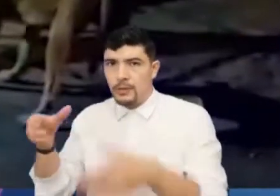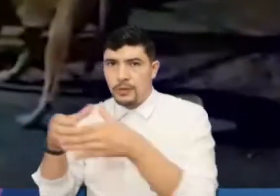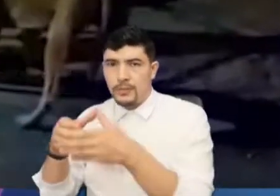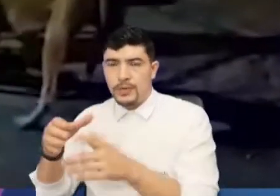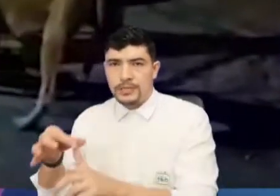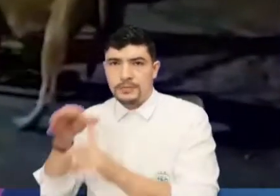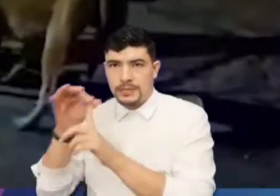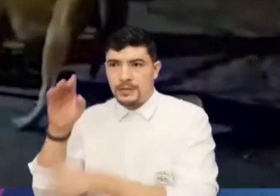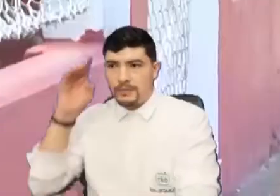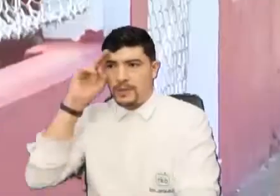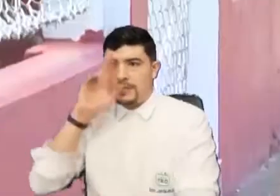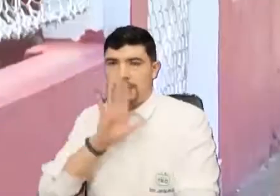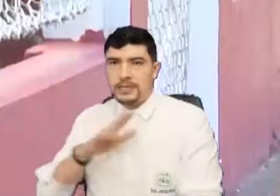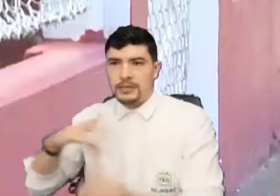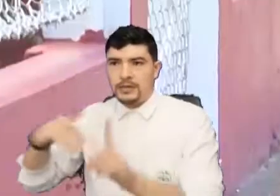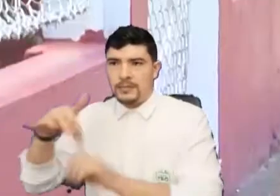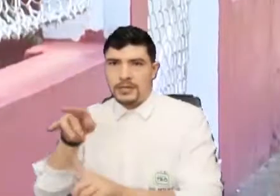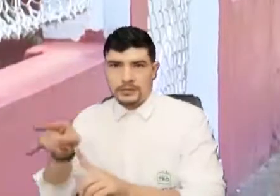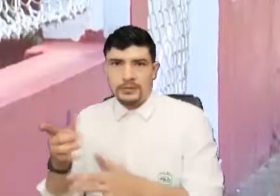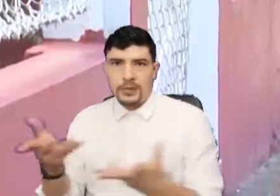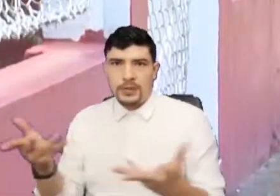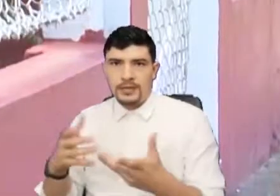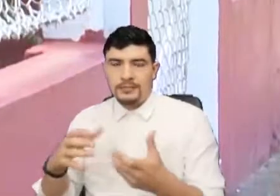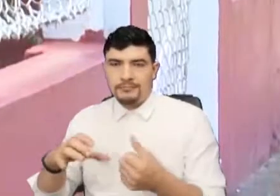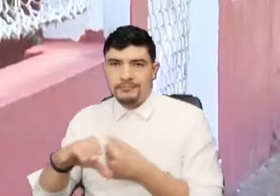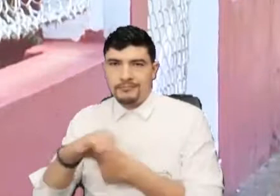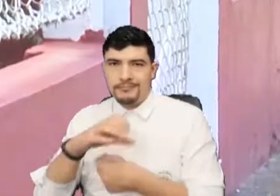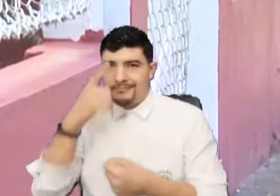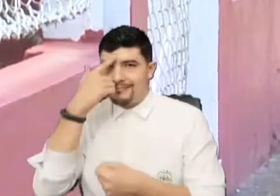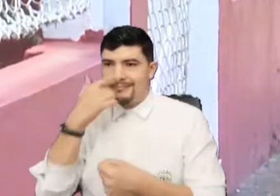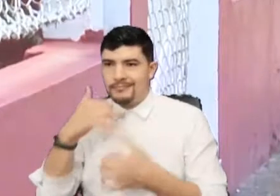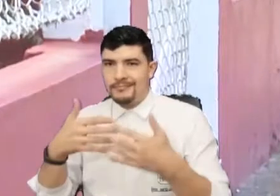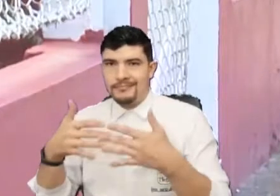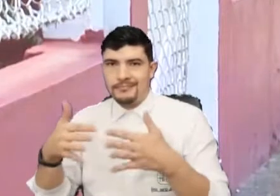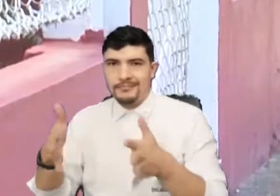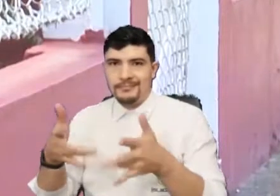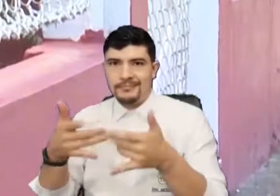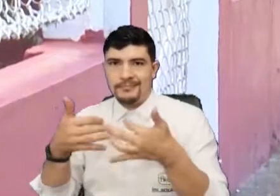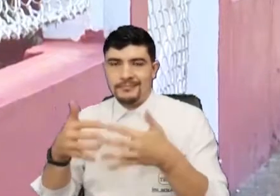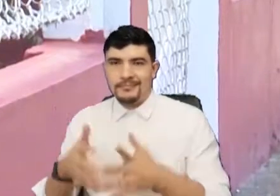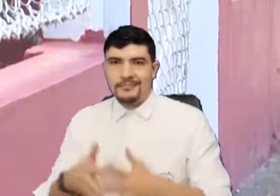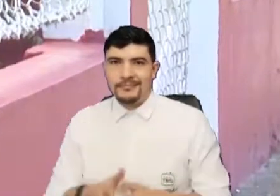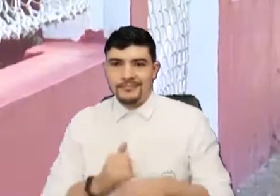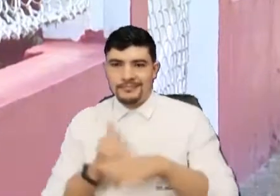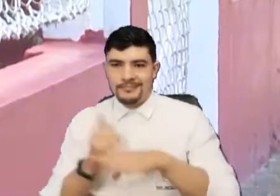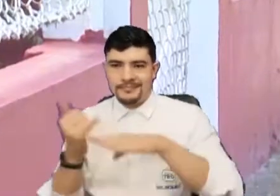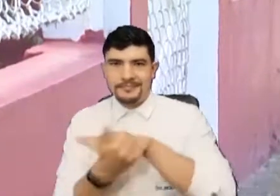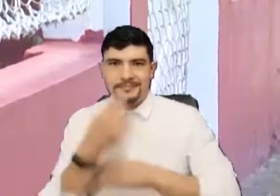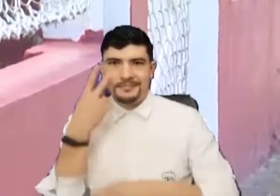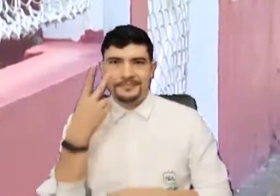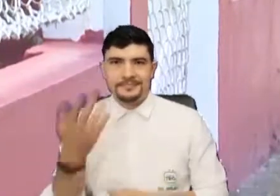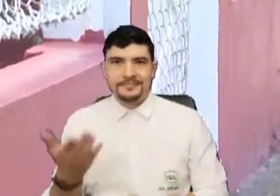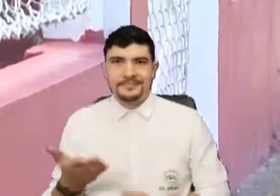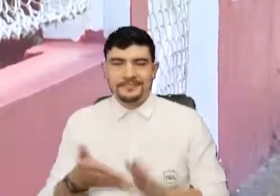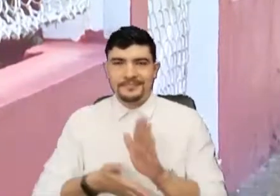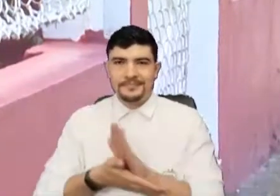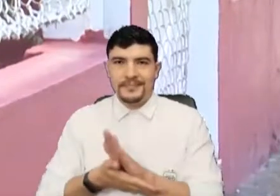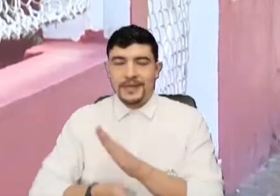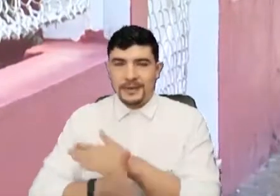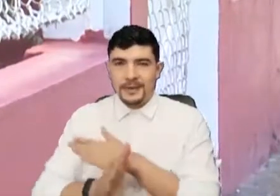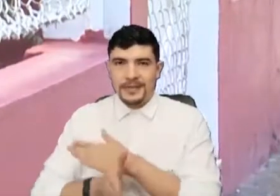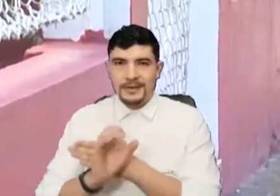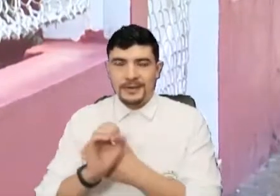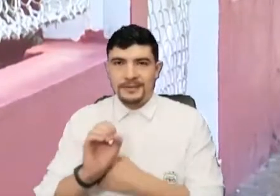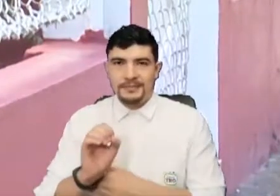policía de san andrés que toda la información que reportamos hasta esa hora en nuestro departamento informó alex medina bus para la alianza